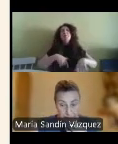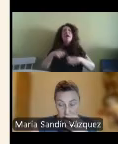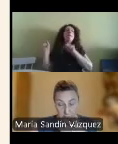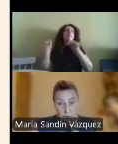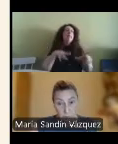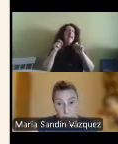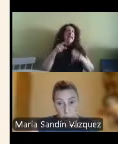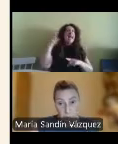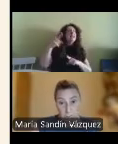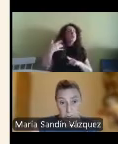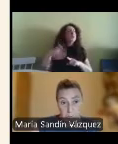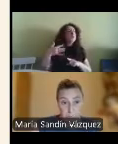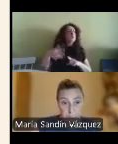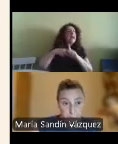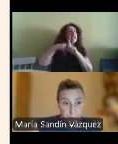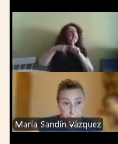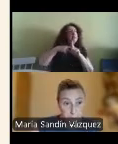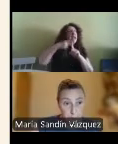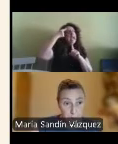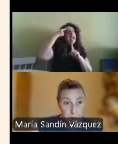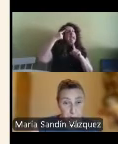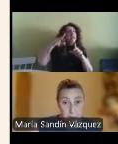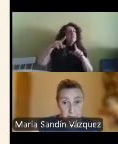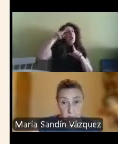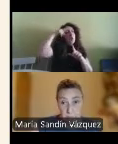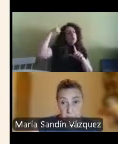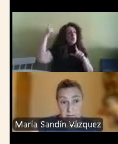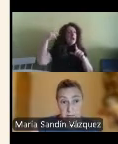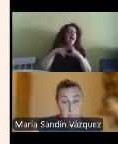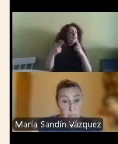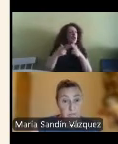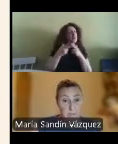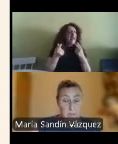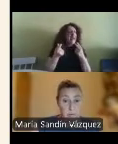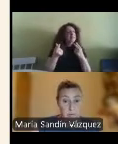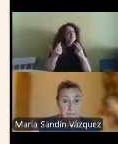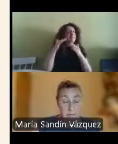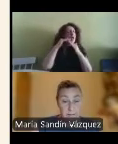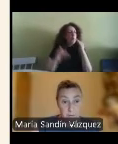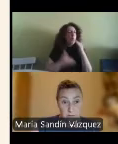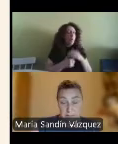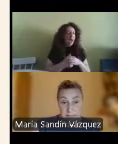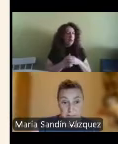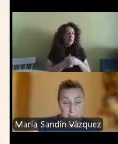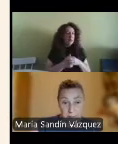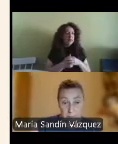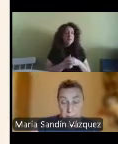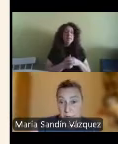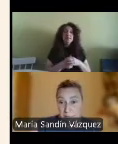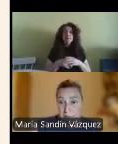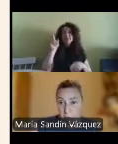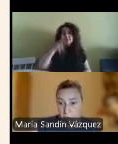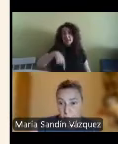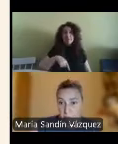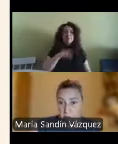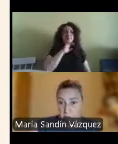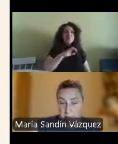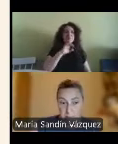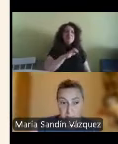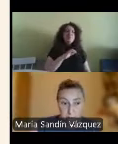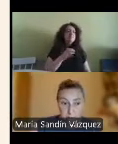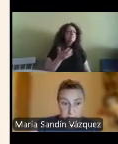nivel sociocultural bajo. Esto también nos ha llamado muchísimo la atención, que es la percepción de